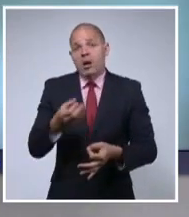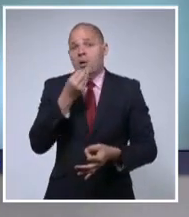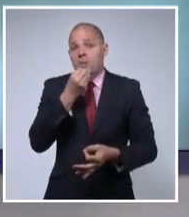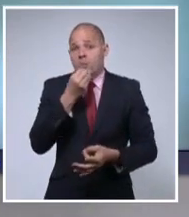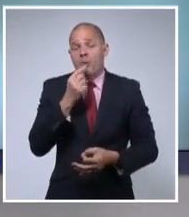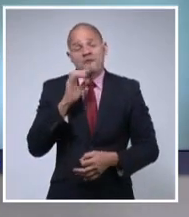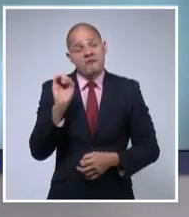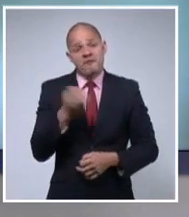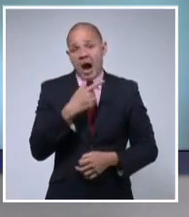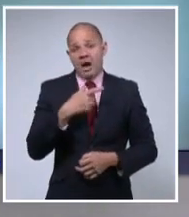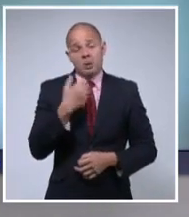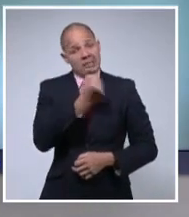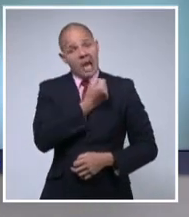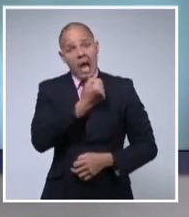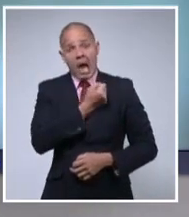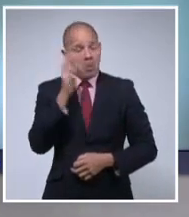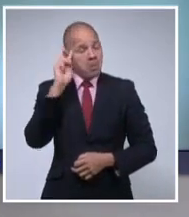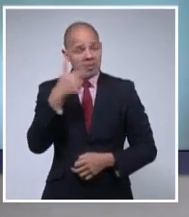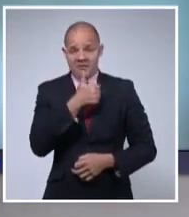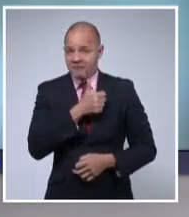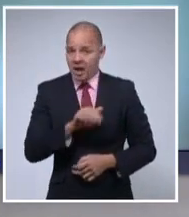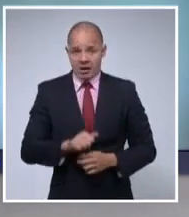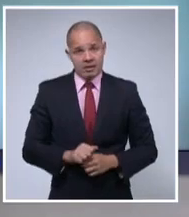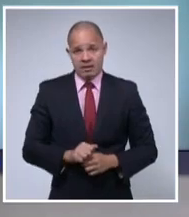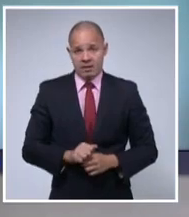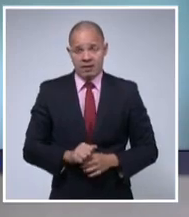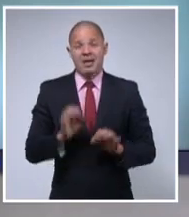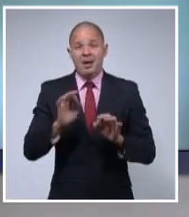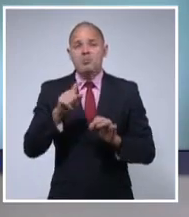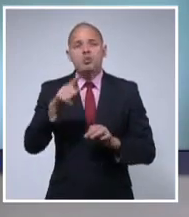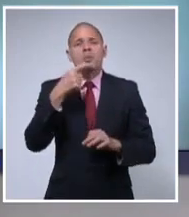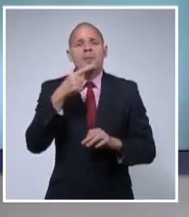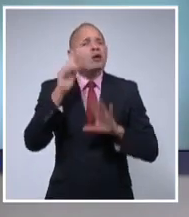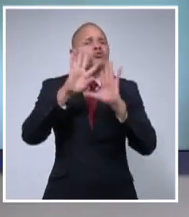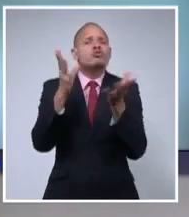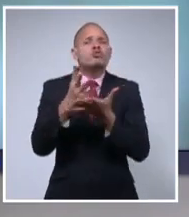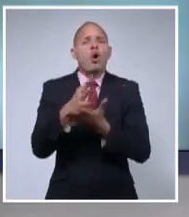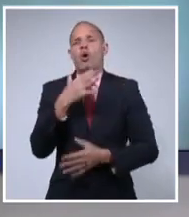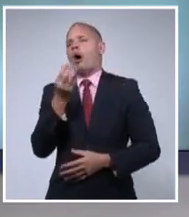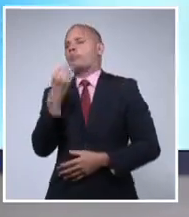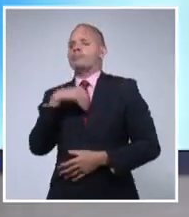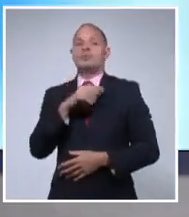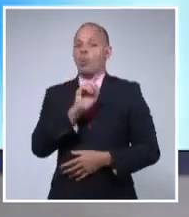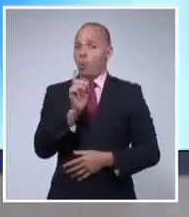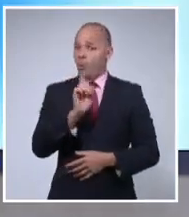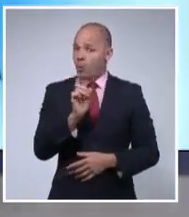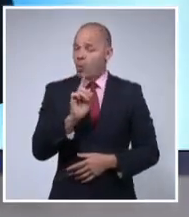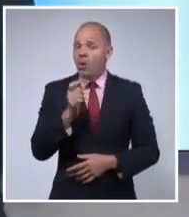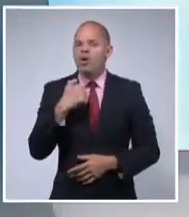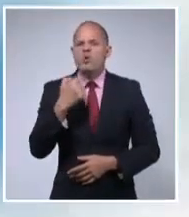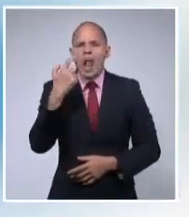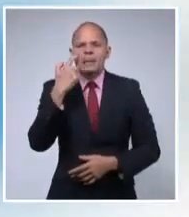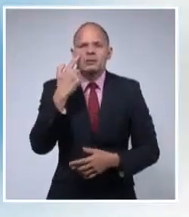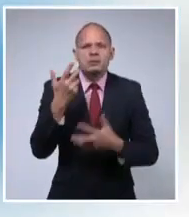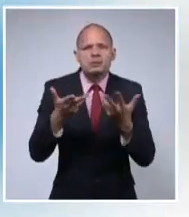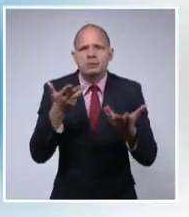nocivo. Voy a terminar con otra noticia que comienza a circular y no es exactamente como se cuenta. Vamos a ver